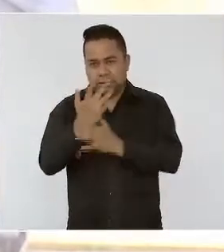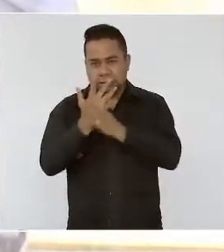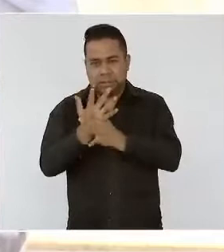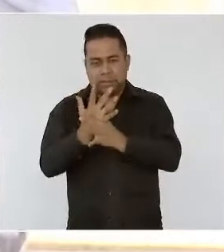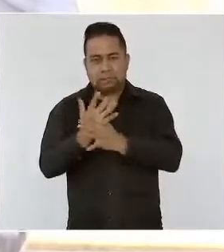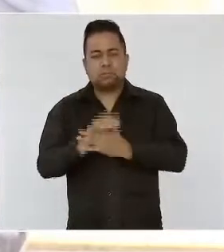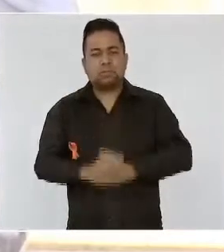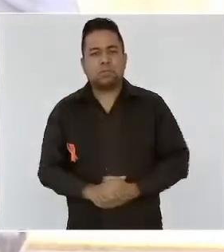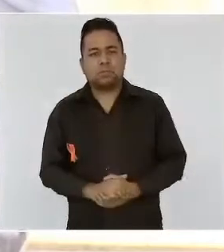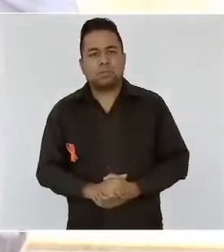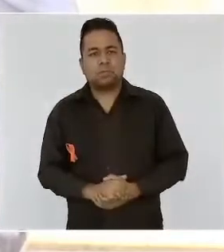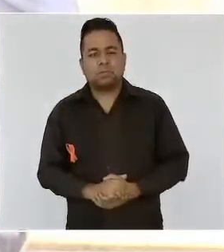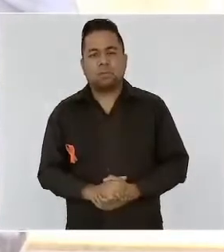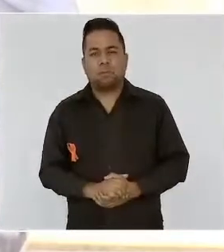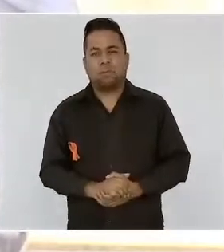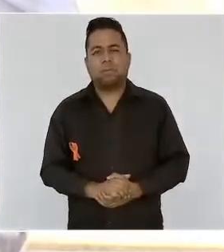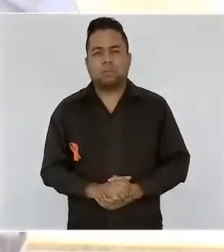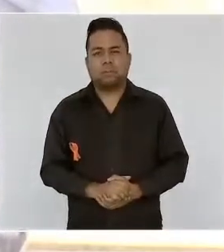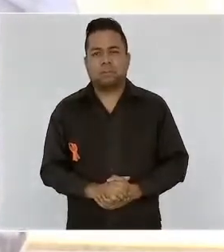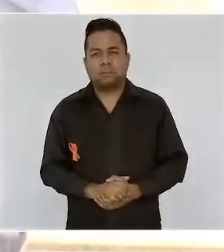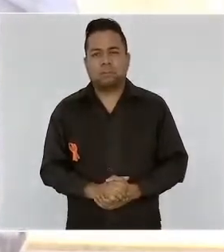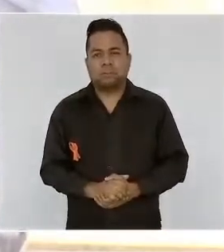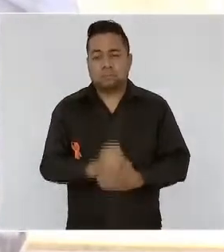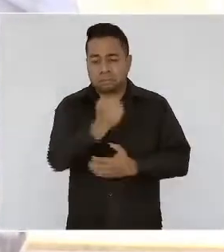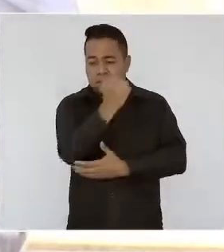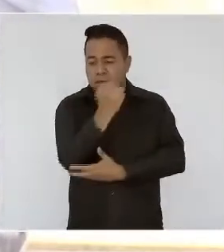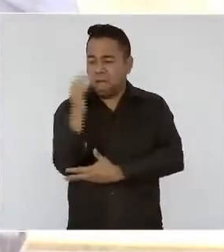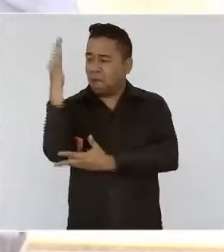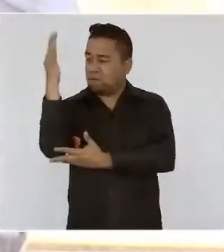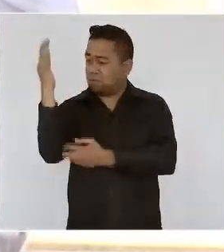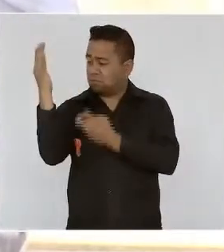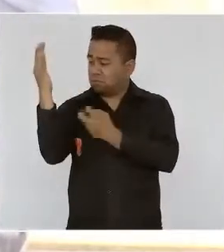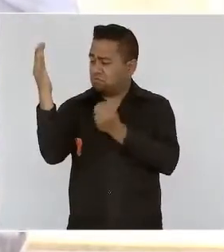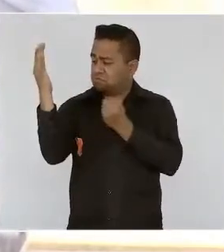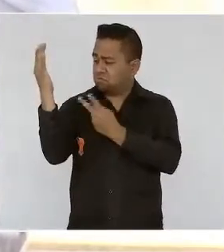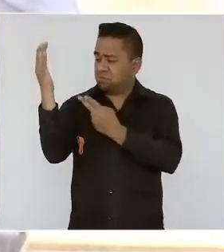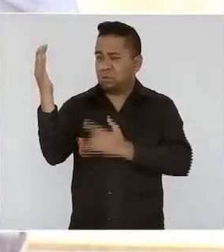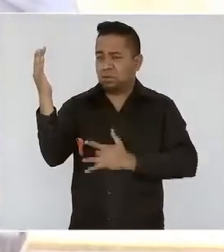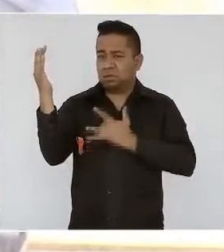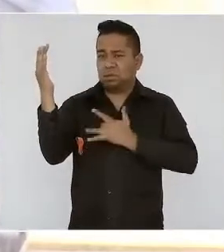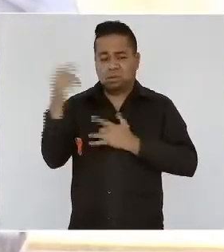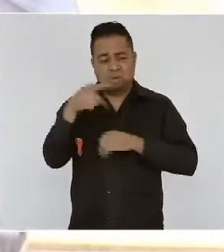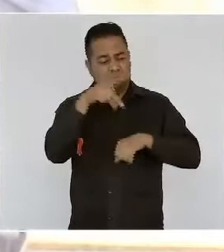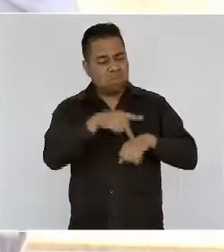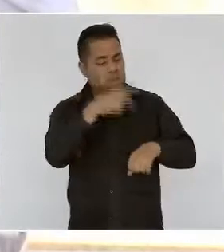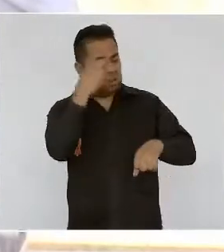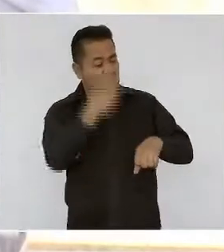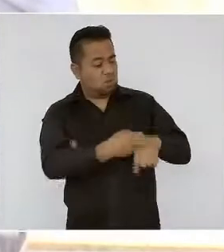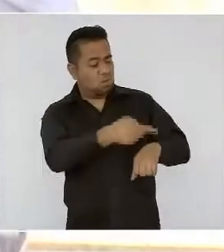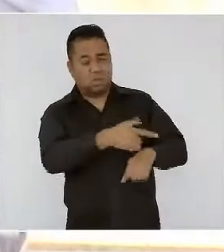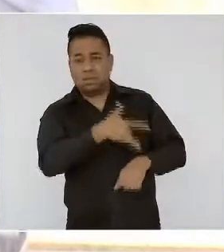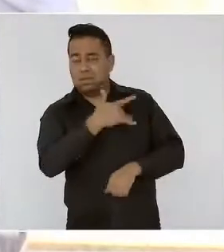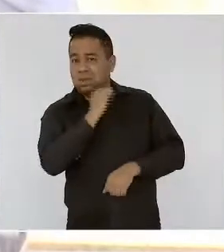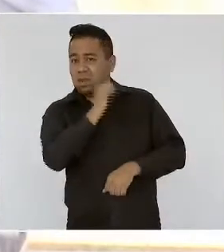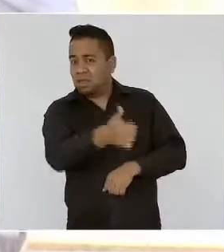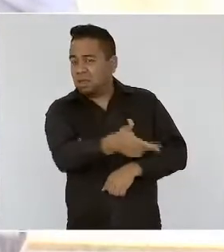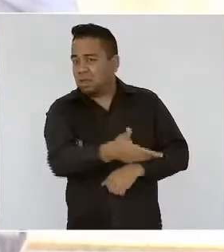dichoso es el árbol que es apenas sensitivo, y más la piedra dura porque esa ya no